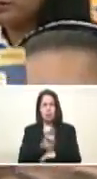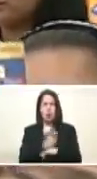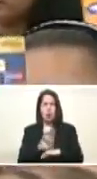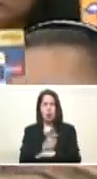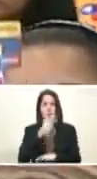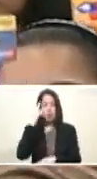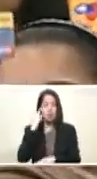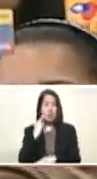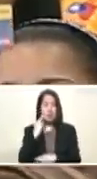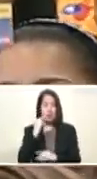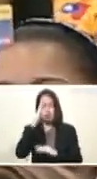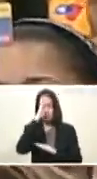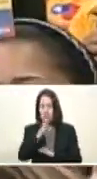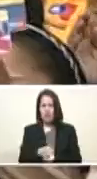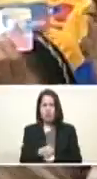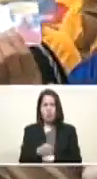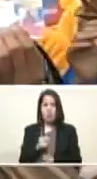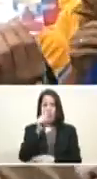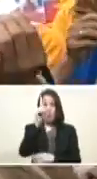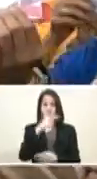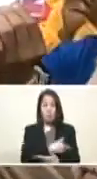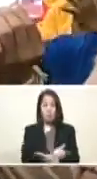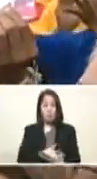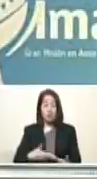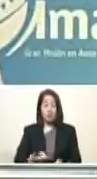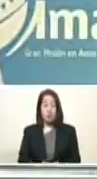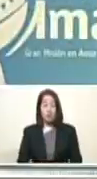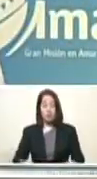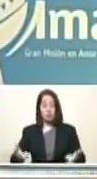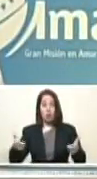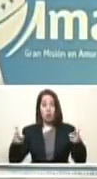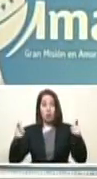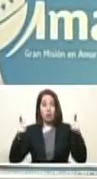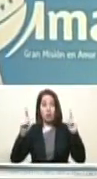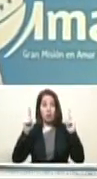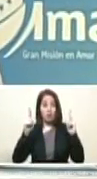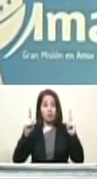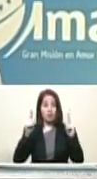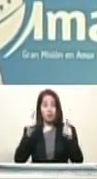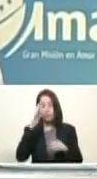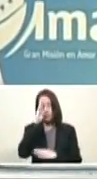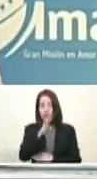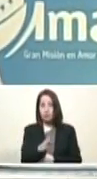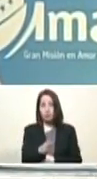intermediario. 1 millón de bolívares libre de polvo y de paja, directo.